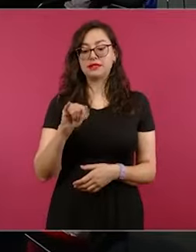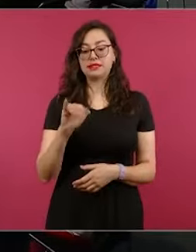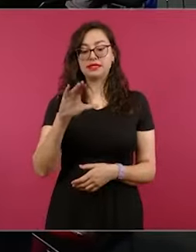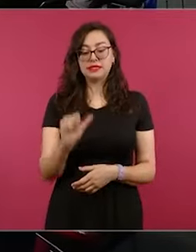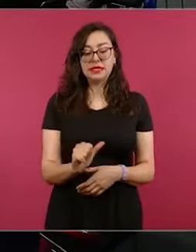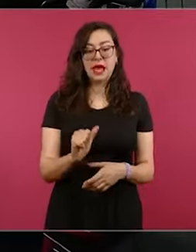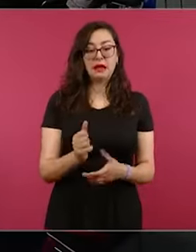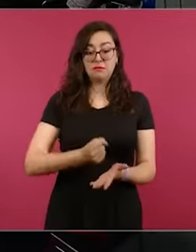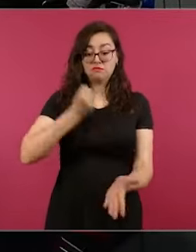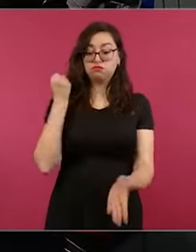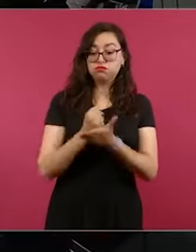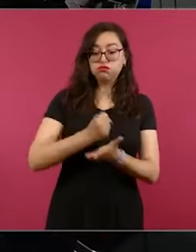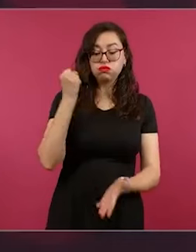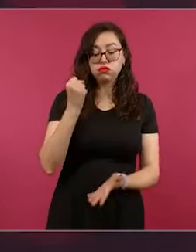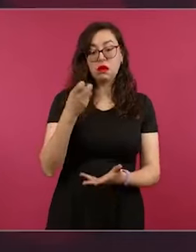Estamos esperando eso.